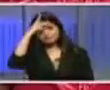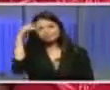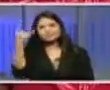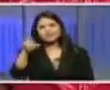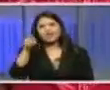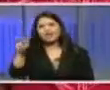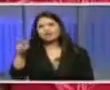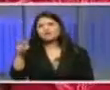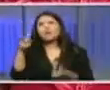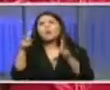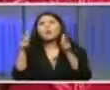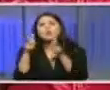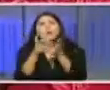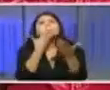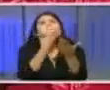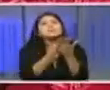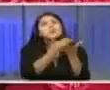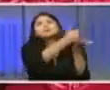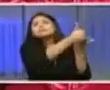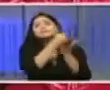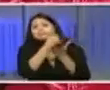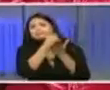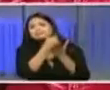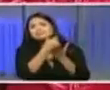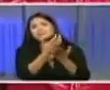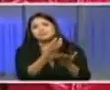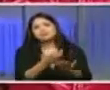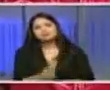hubo un pequeño grupo que pidió la intervención.